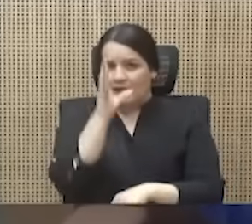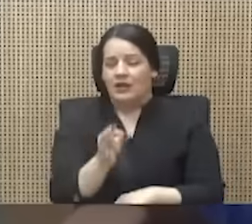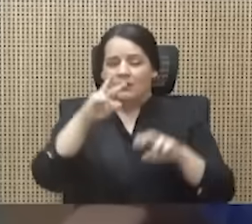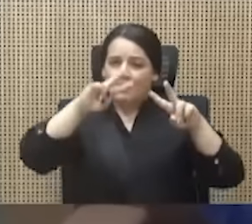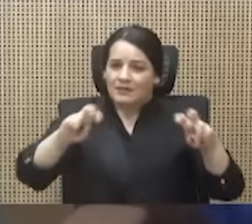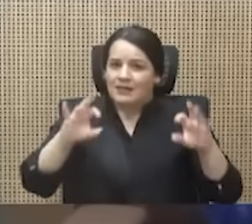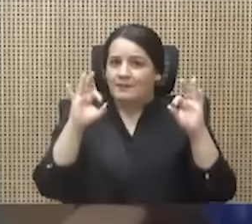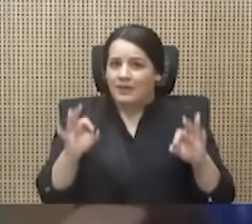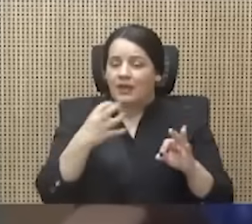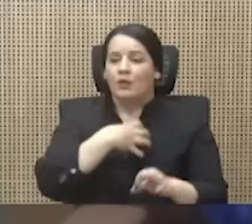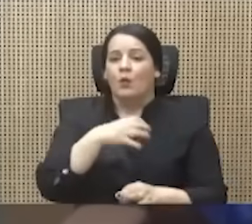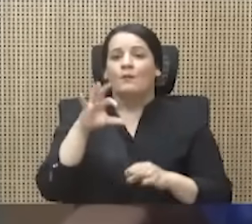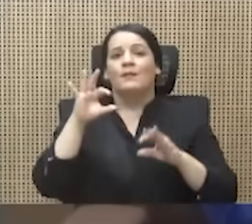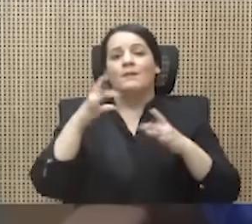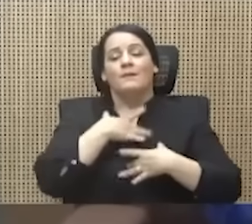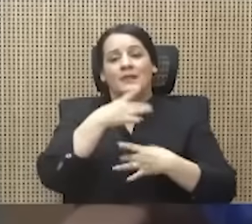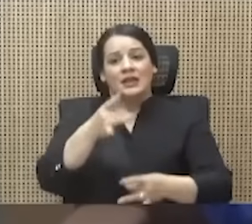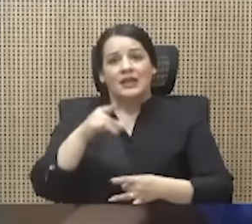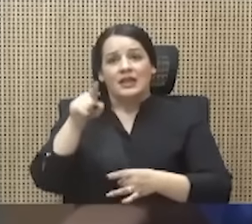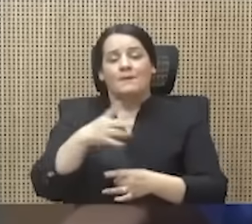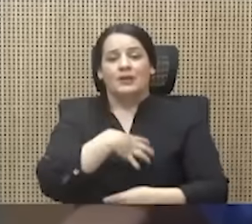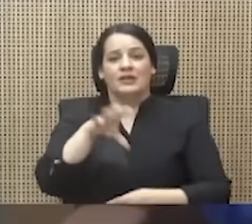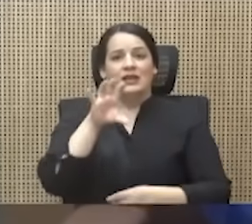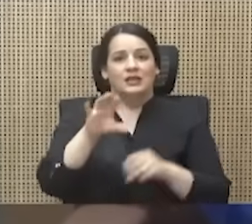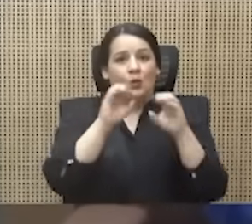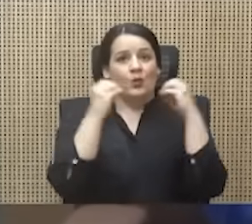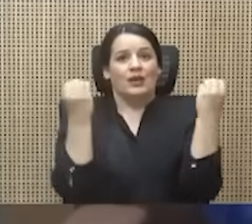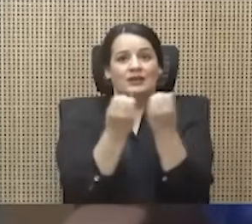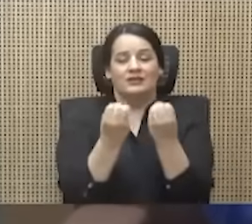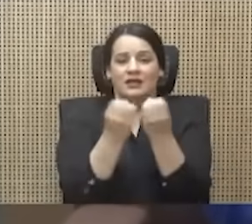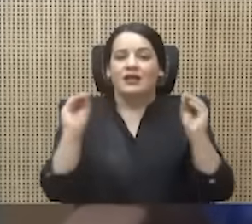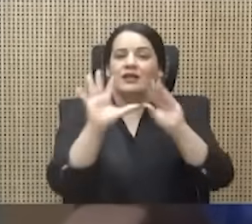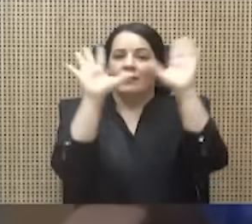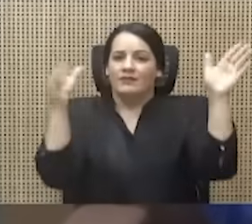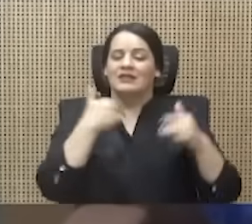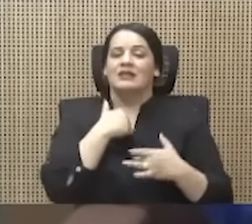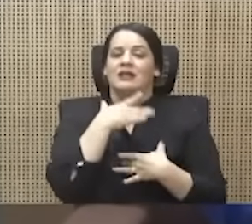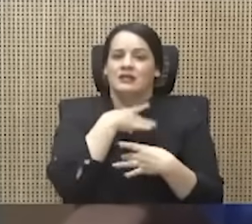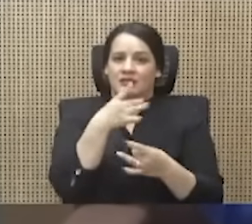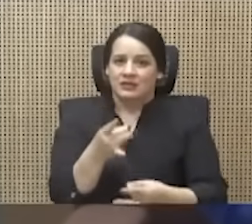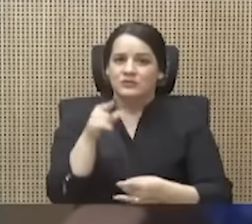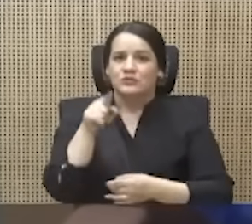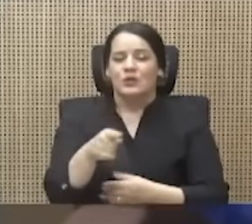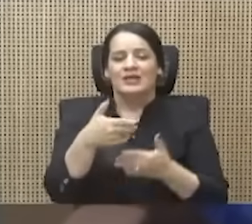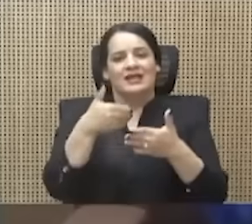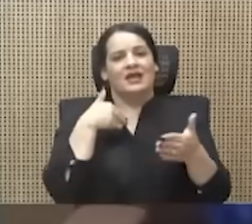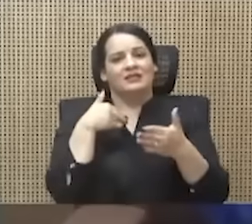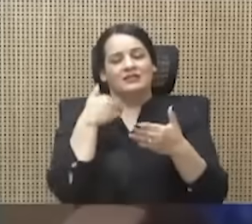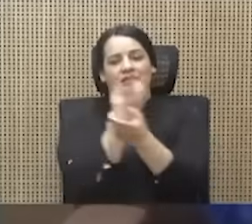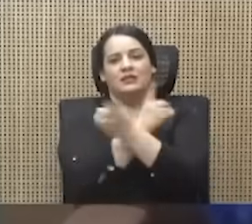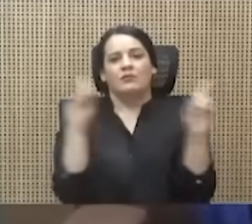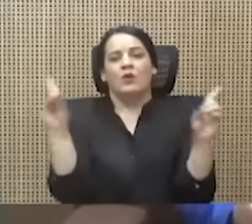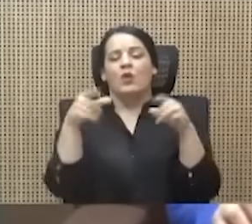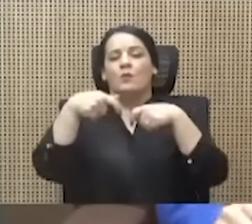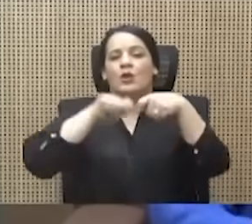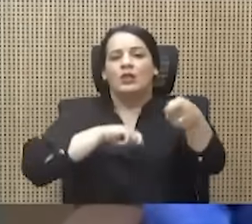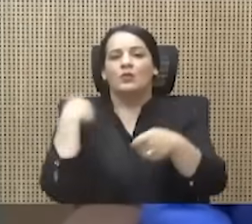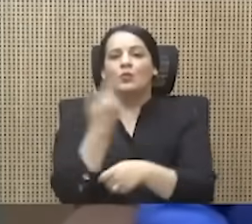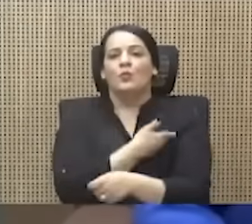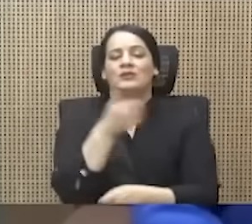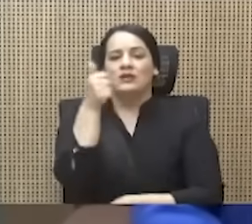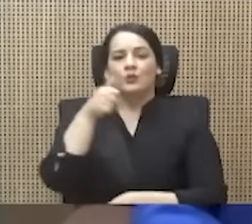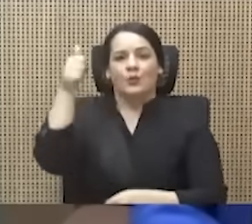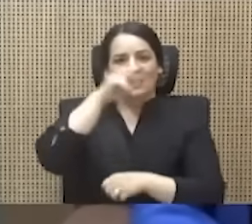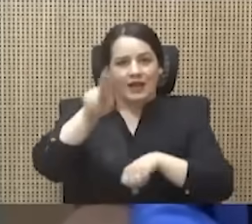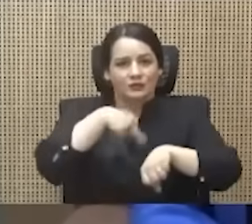de pertenecer a este tipo de organismos que claramente tienen intenciones antidemocráticas y que violentan nuestra soberanía